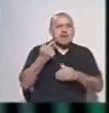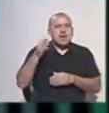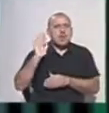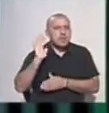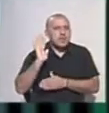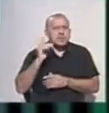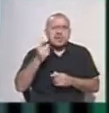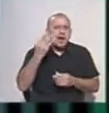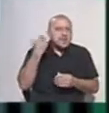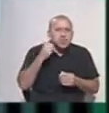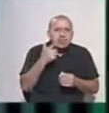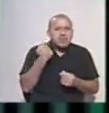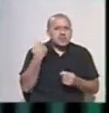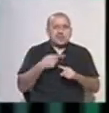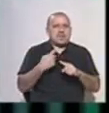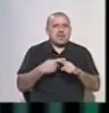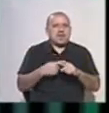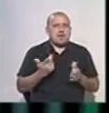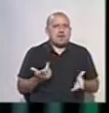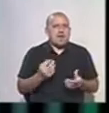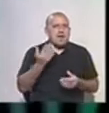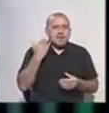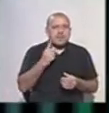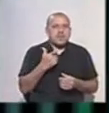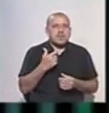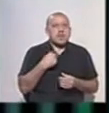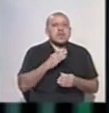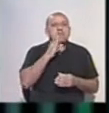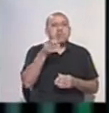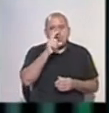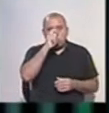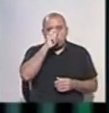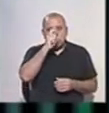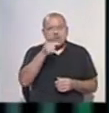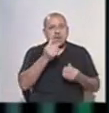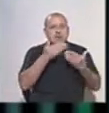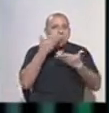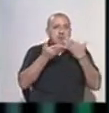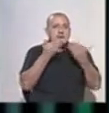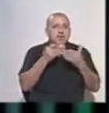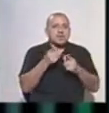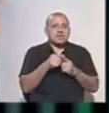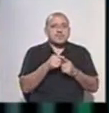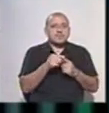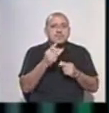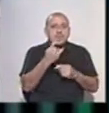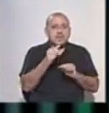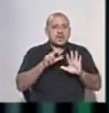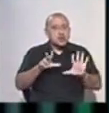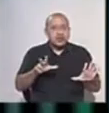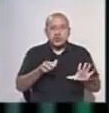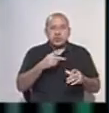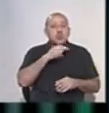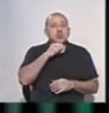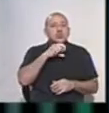no existía el Carnaval de las Promesas. De hecho, fuimos a Buenos Aires a cantar todos 18 pibes con